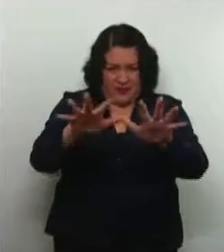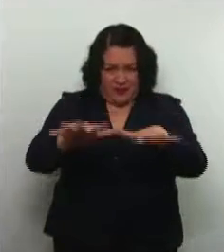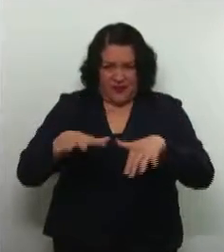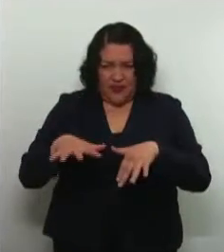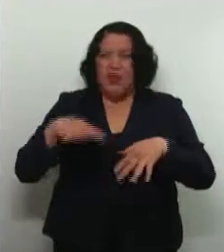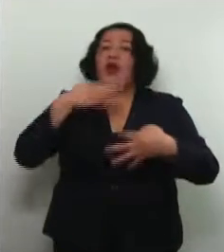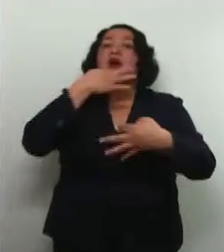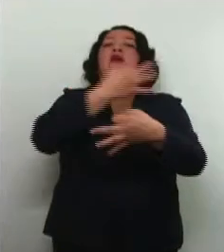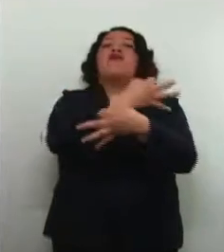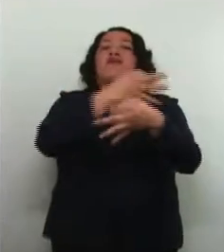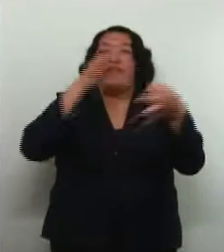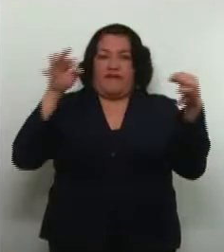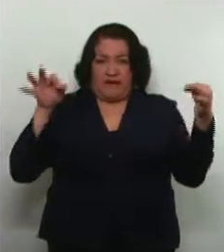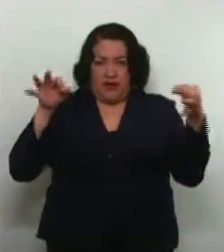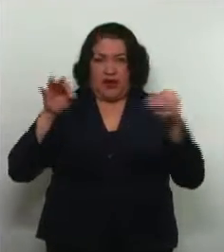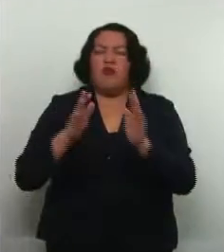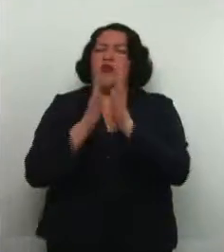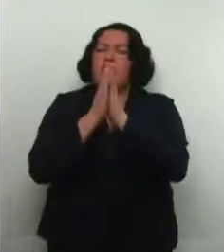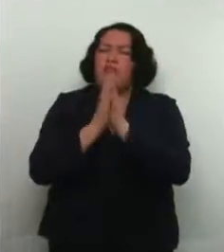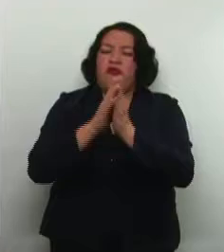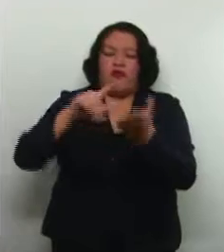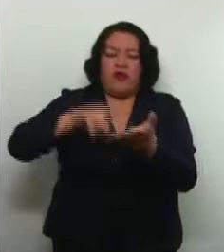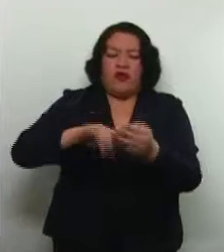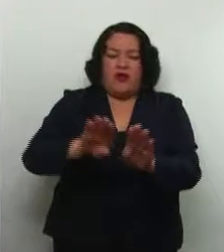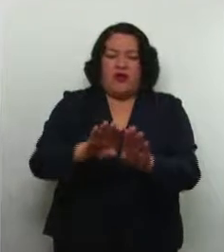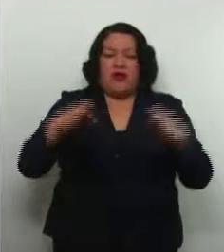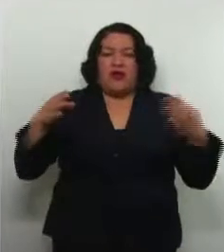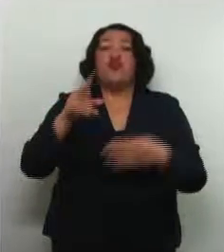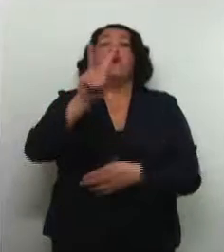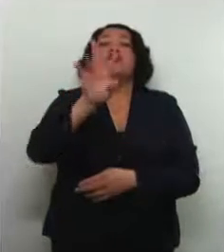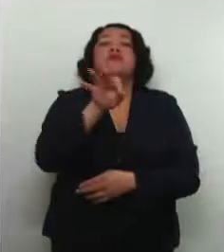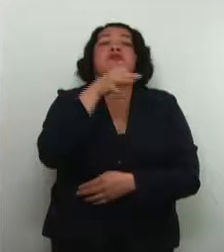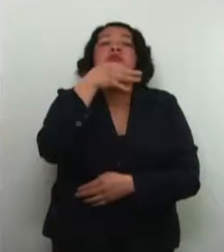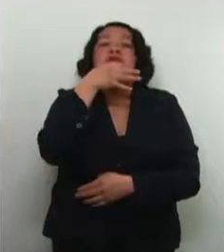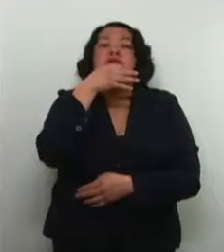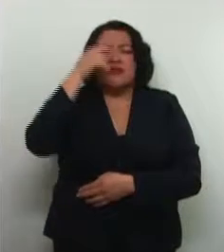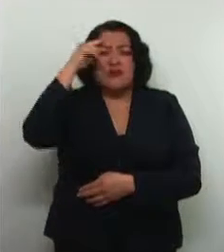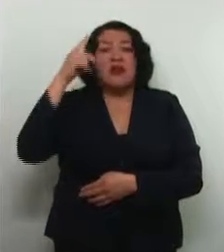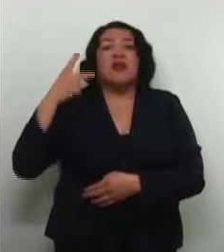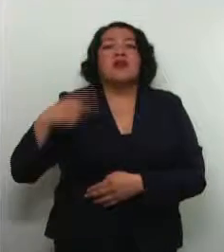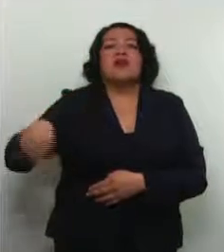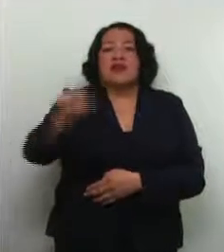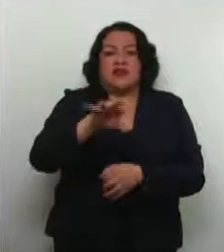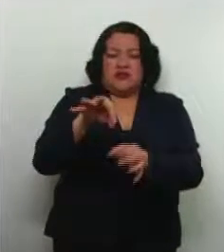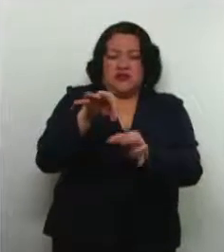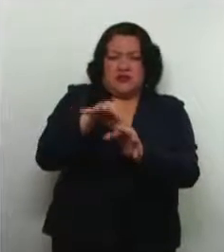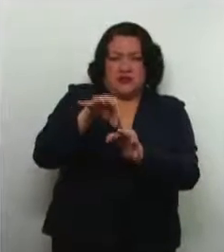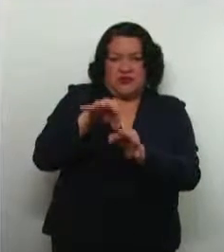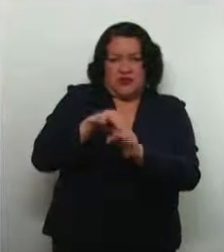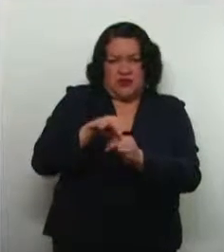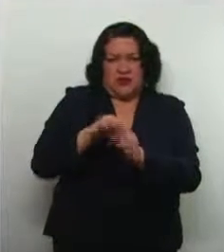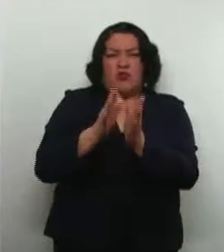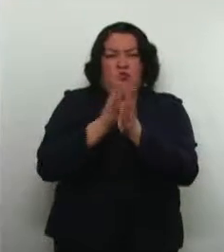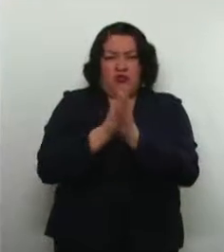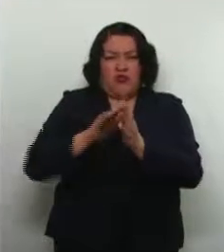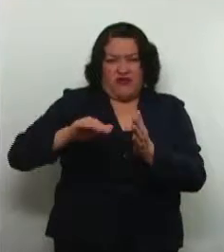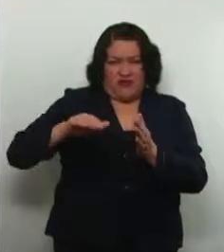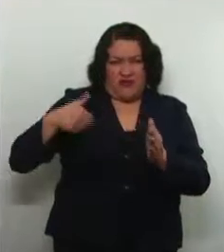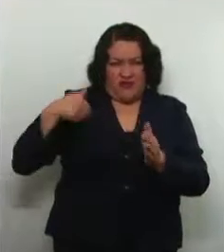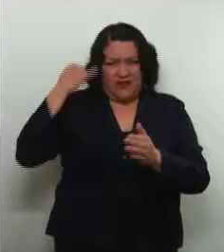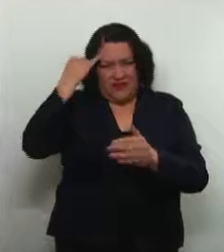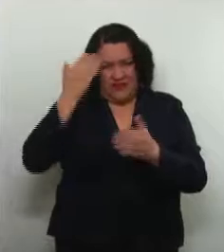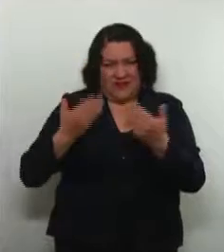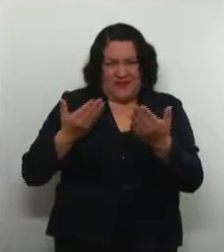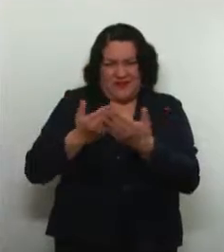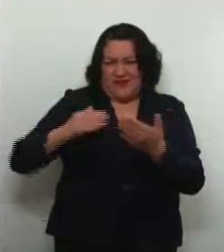Gobierno Interior. Ábrase el sistema electrónico por 2 minutos para proceder a la votación del dictamen en